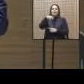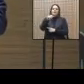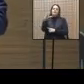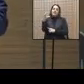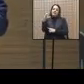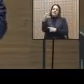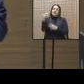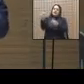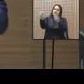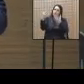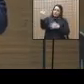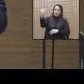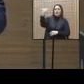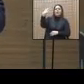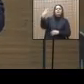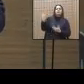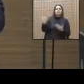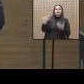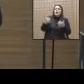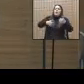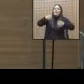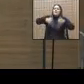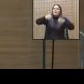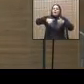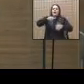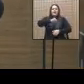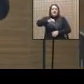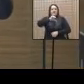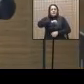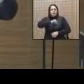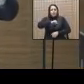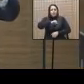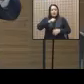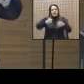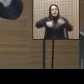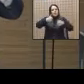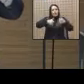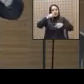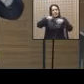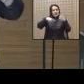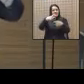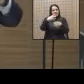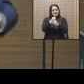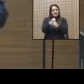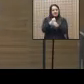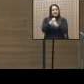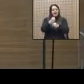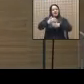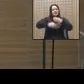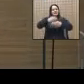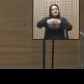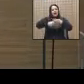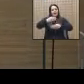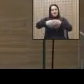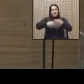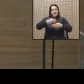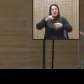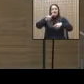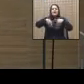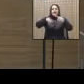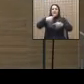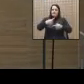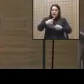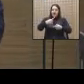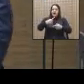luz de cuál es la actitud y cuál va a ser el trámite que va